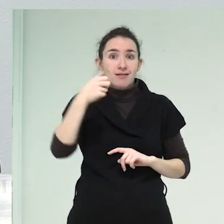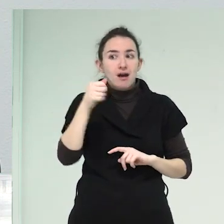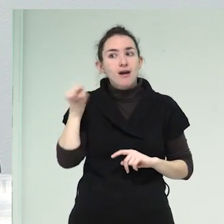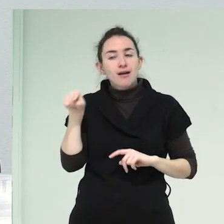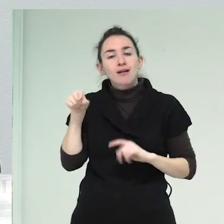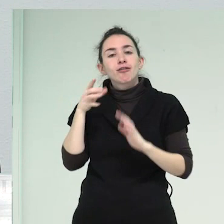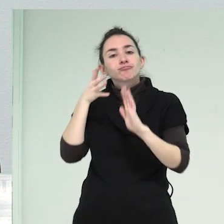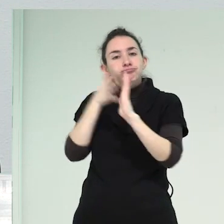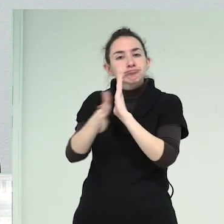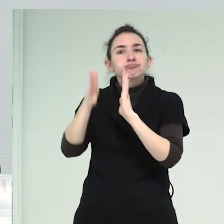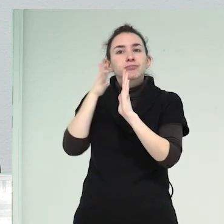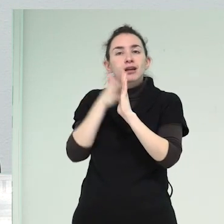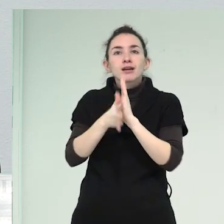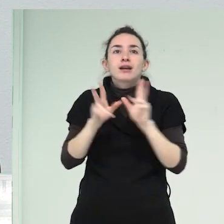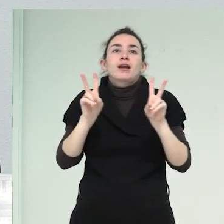nos hablaba de